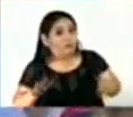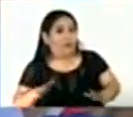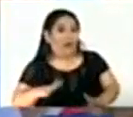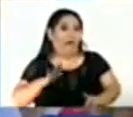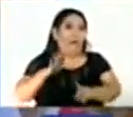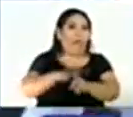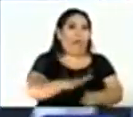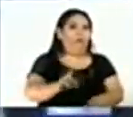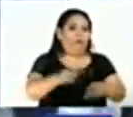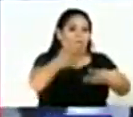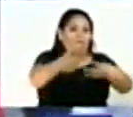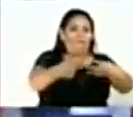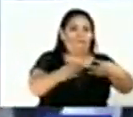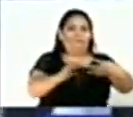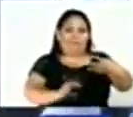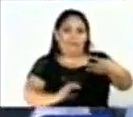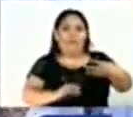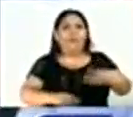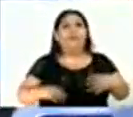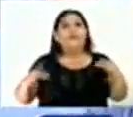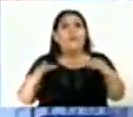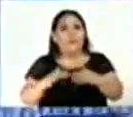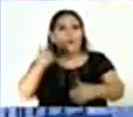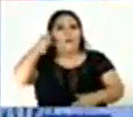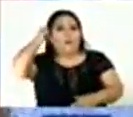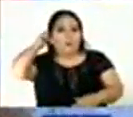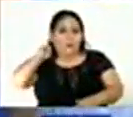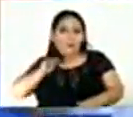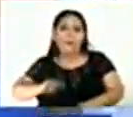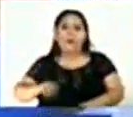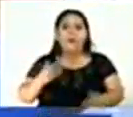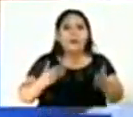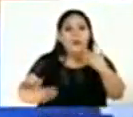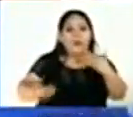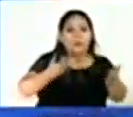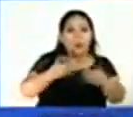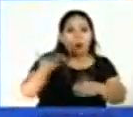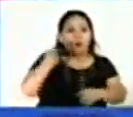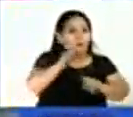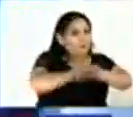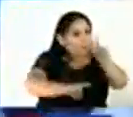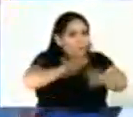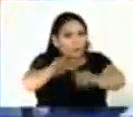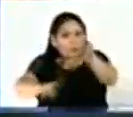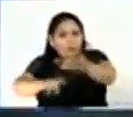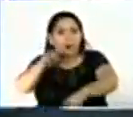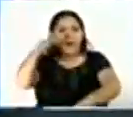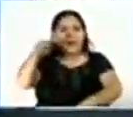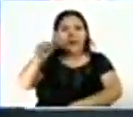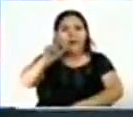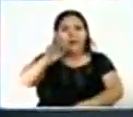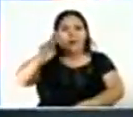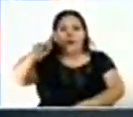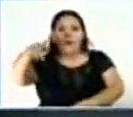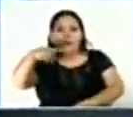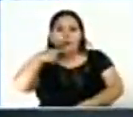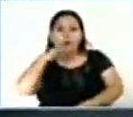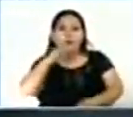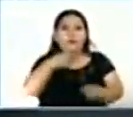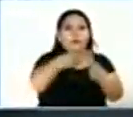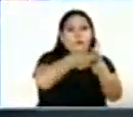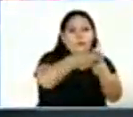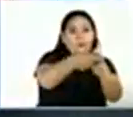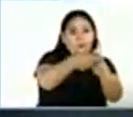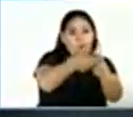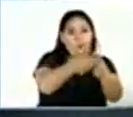la Constitución, pues. Saade también habló sobre los resultados de la última encuesta de Zip Gallup, que revela que el partido